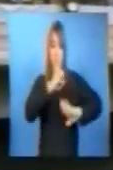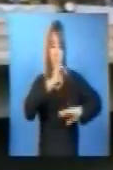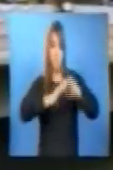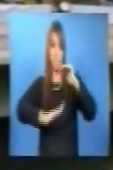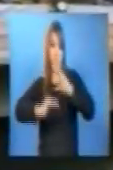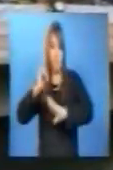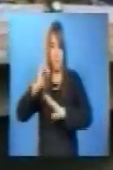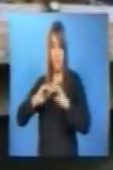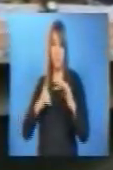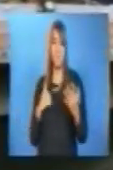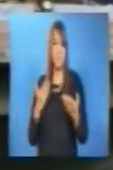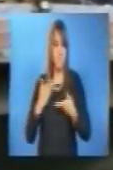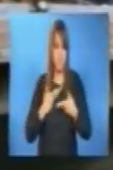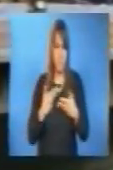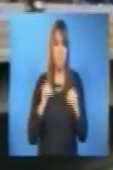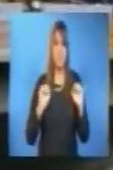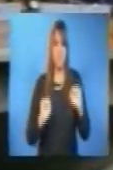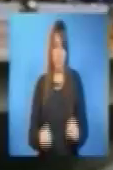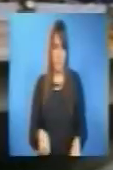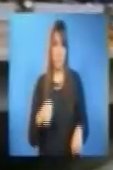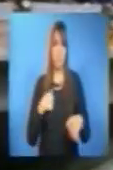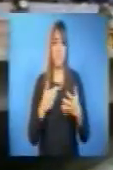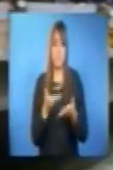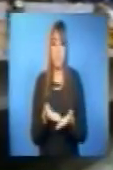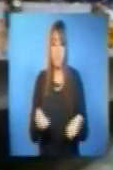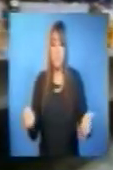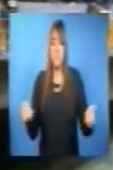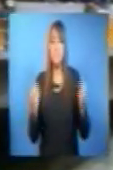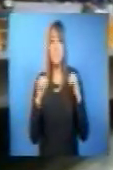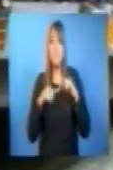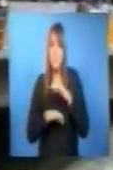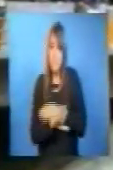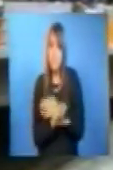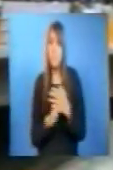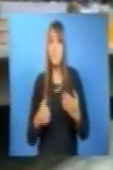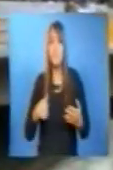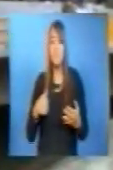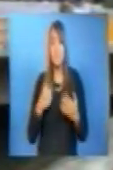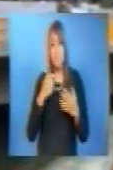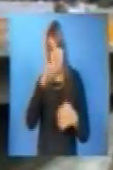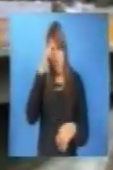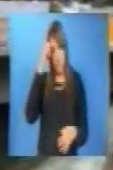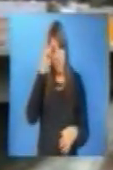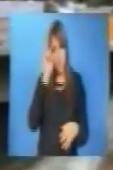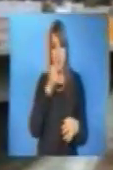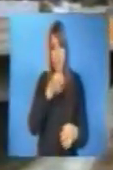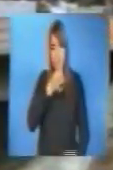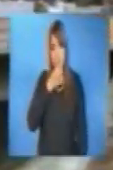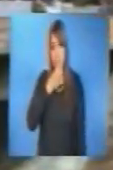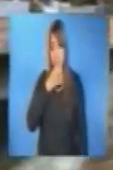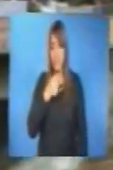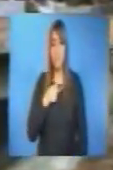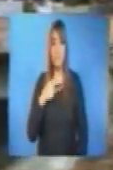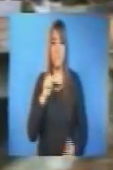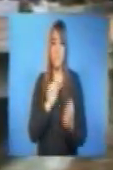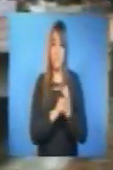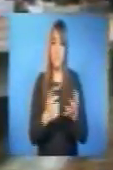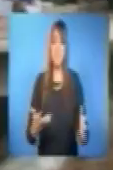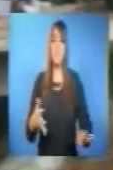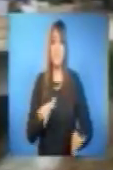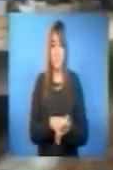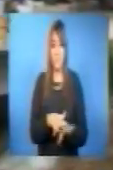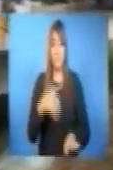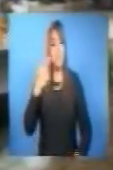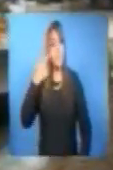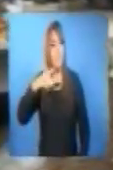tales como contar con infraestructura y equipamiento, la interoperabilidad de información, la gestión integral del riesgo,